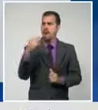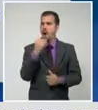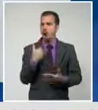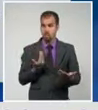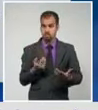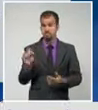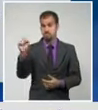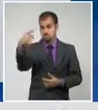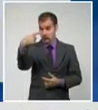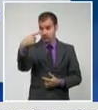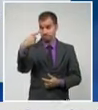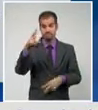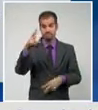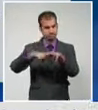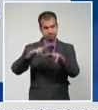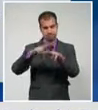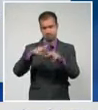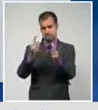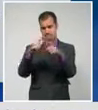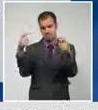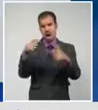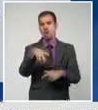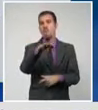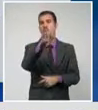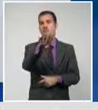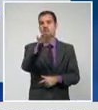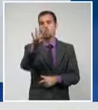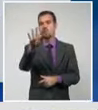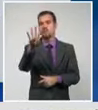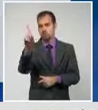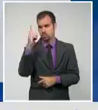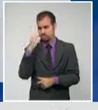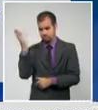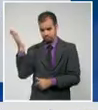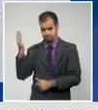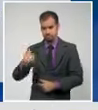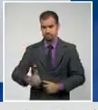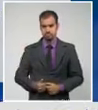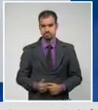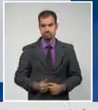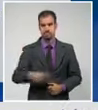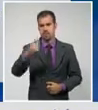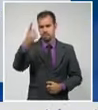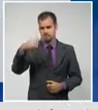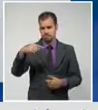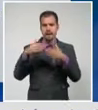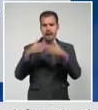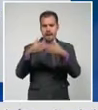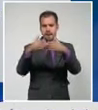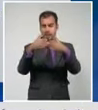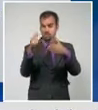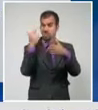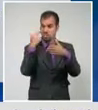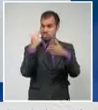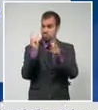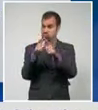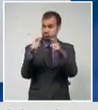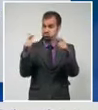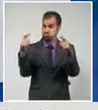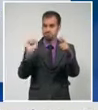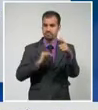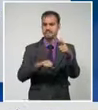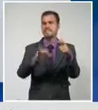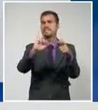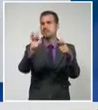el mayor número, 441. Granma, todavía una cifra elevada,